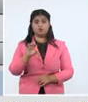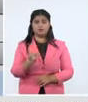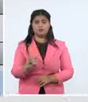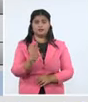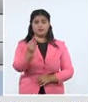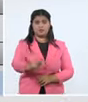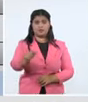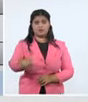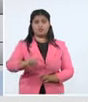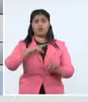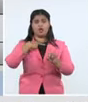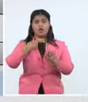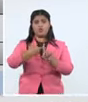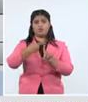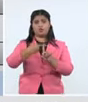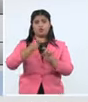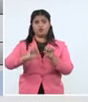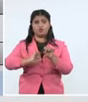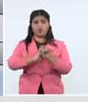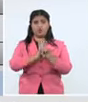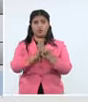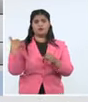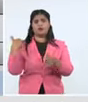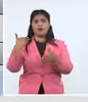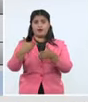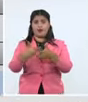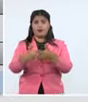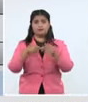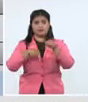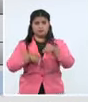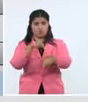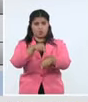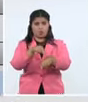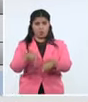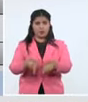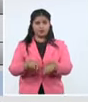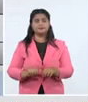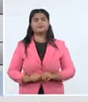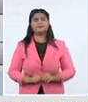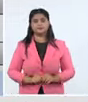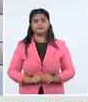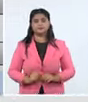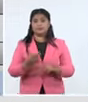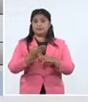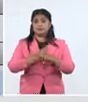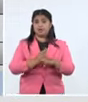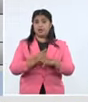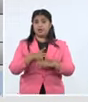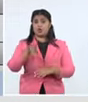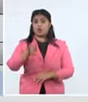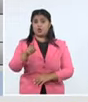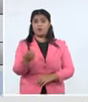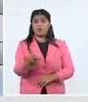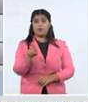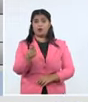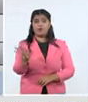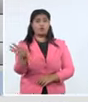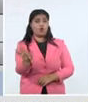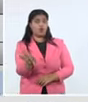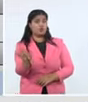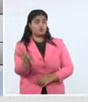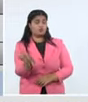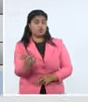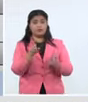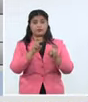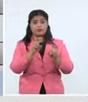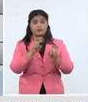946.960 personas con COVID-19. Esto hace que el 9,1% de todas las